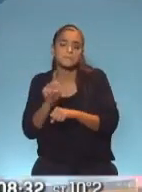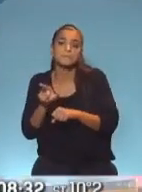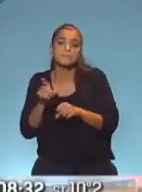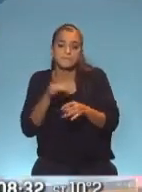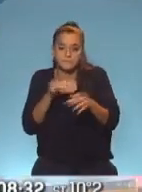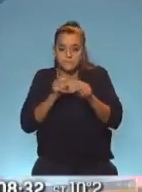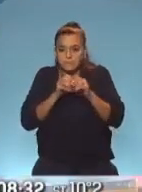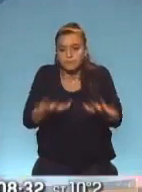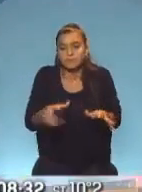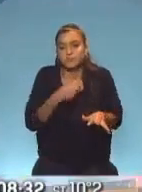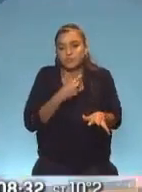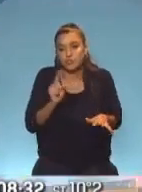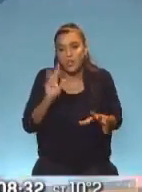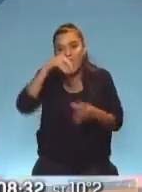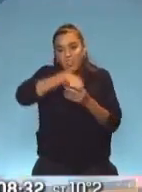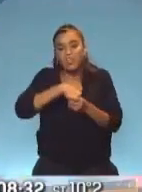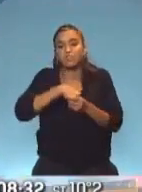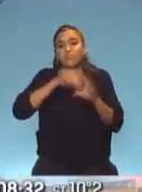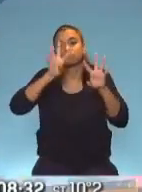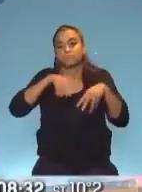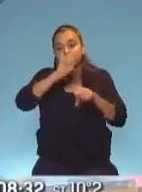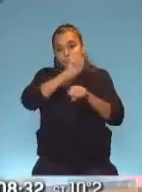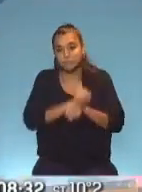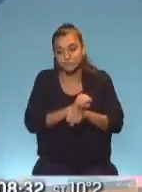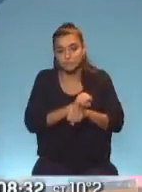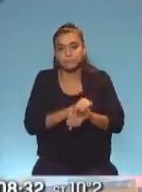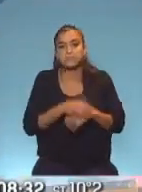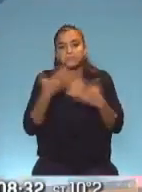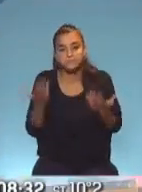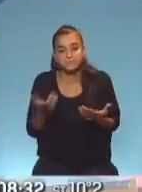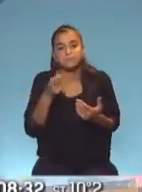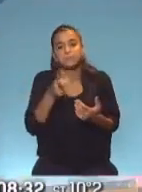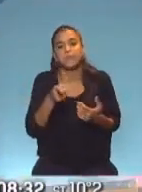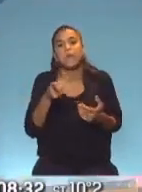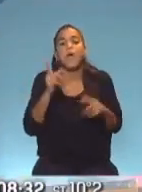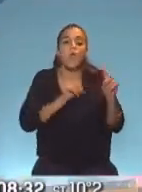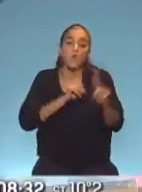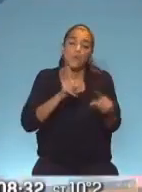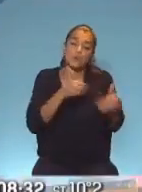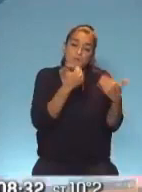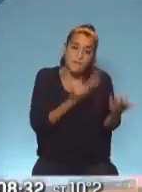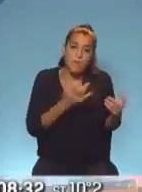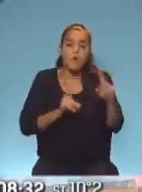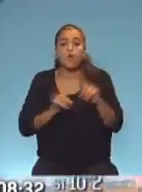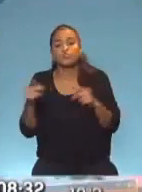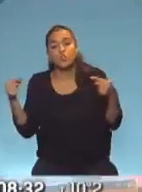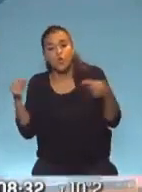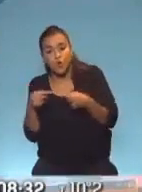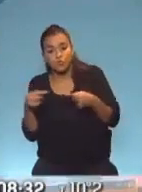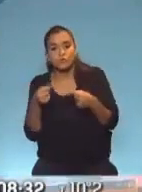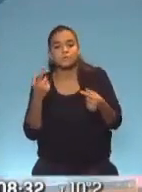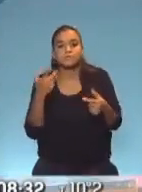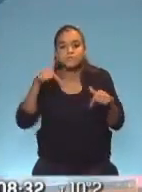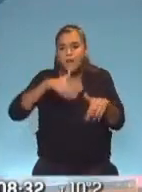la propagación del virus dentro de las unidades penitenciarias. Bueno, a partir de esto, de voces a favor, voces en contra, repercusiones muchas,